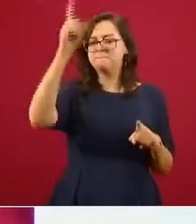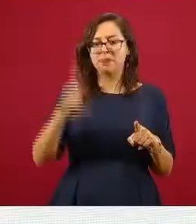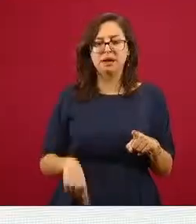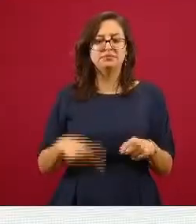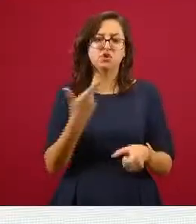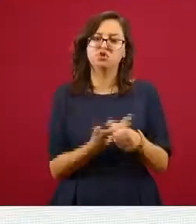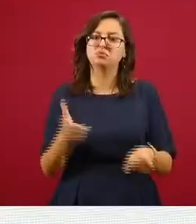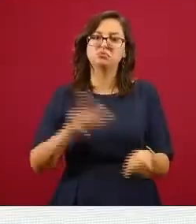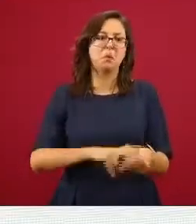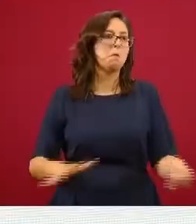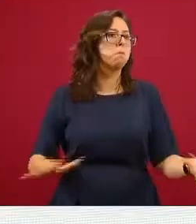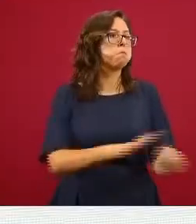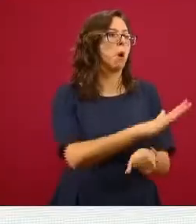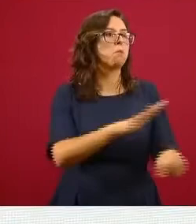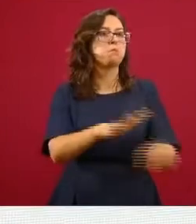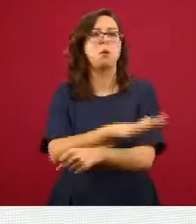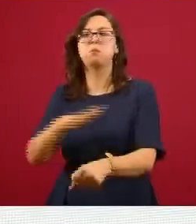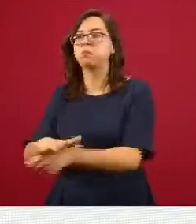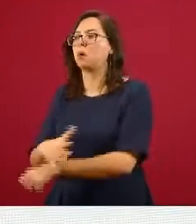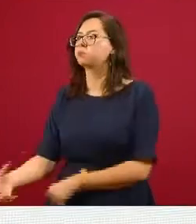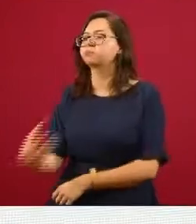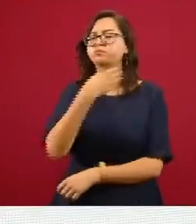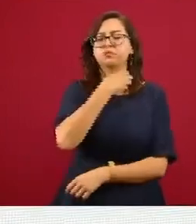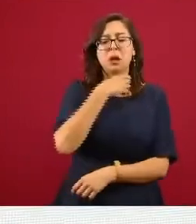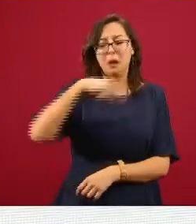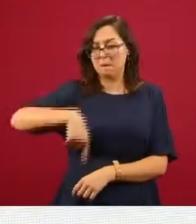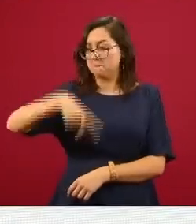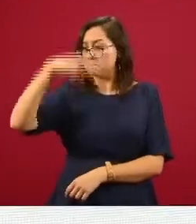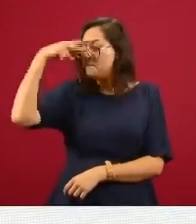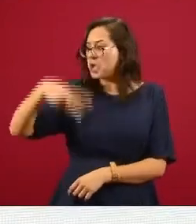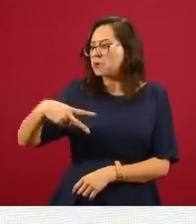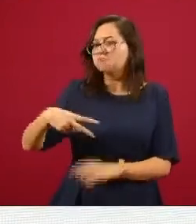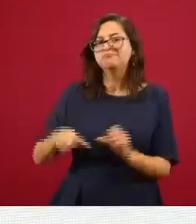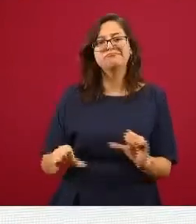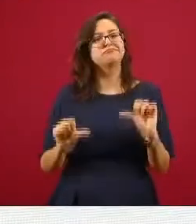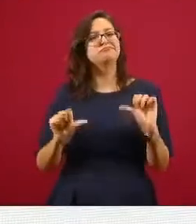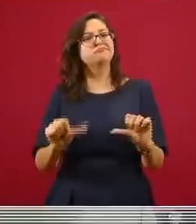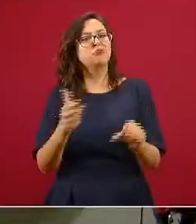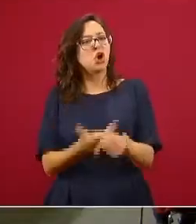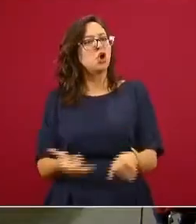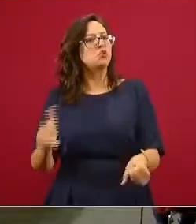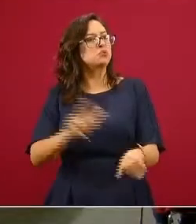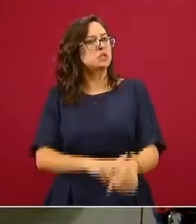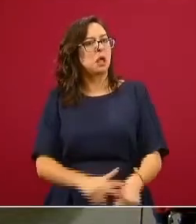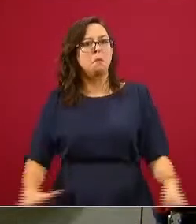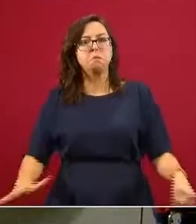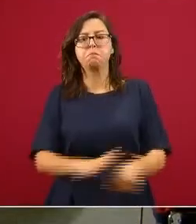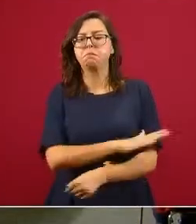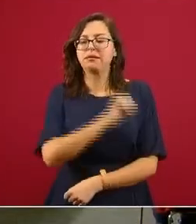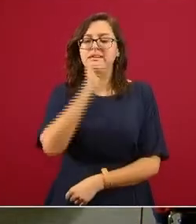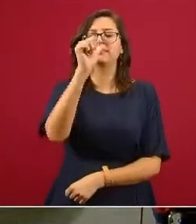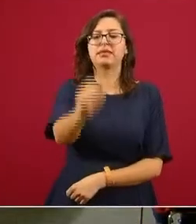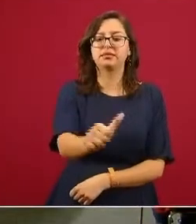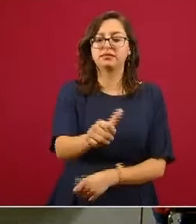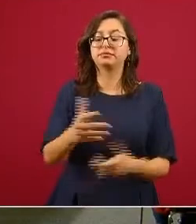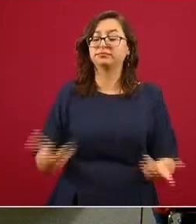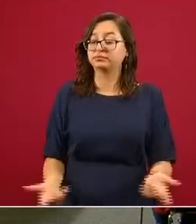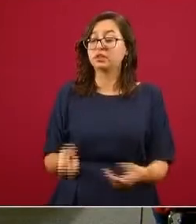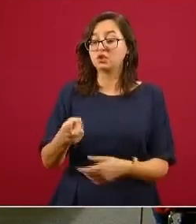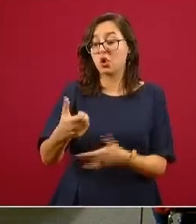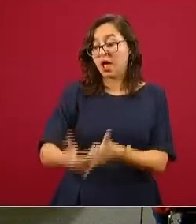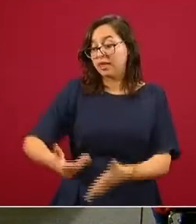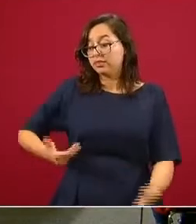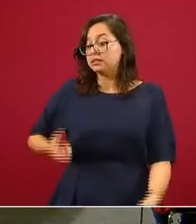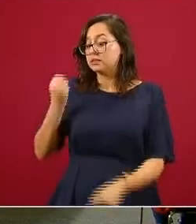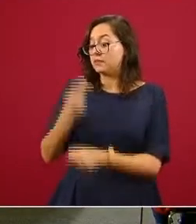saturan los hospitales, cosa que no nos ocurrió y por eso 12 casos para nosotros fue una señal suficiente.